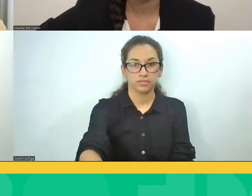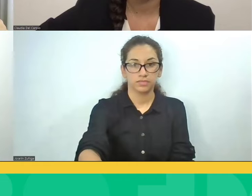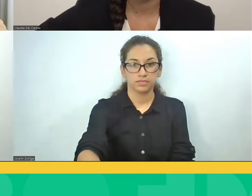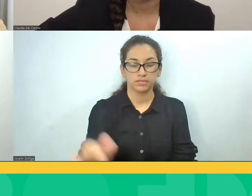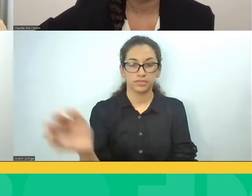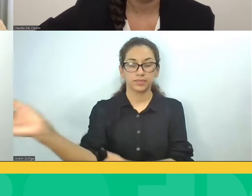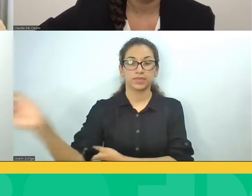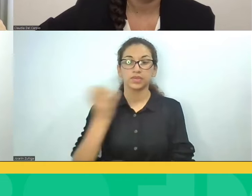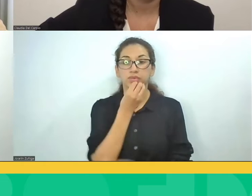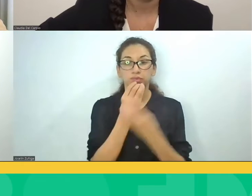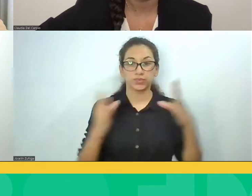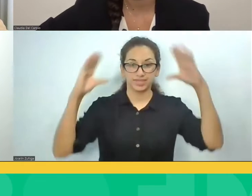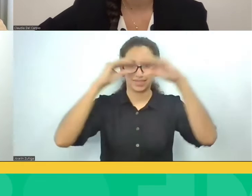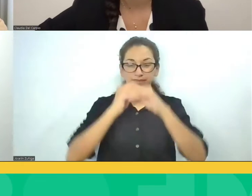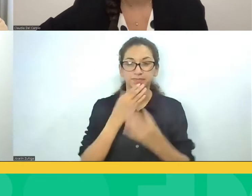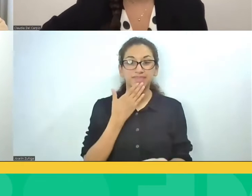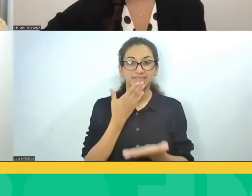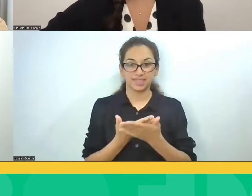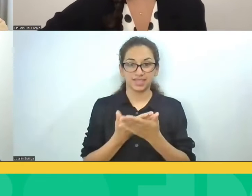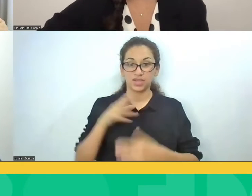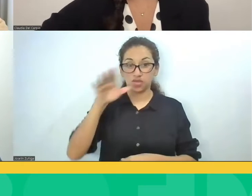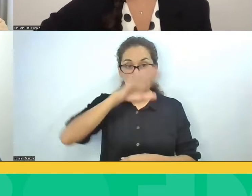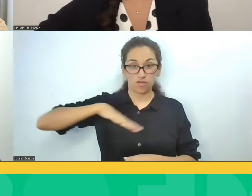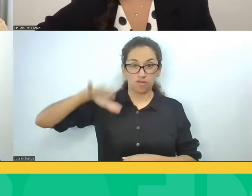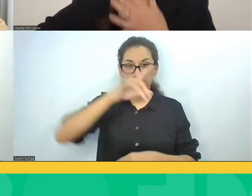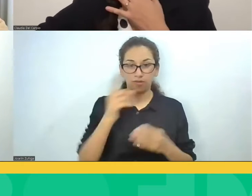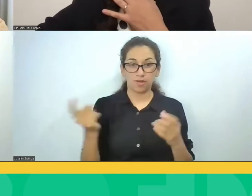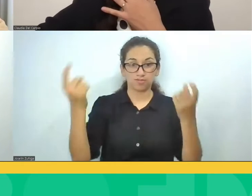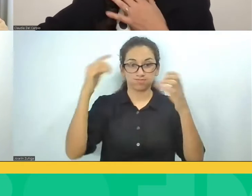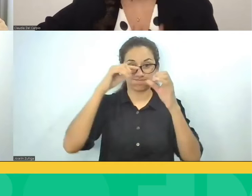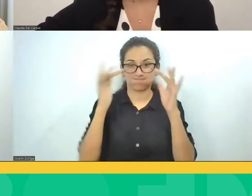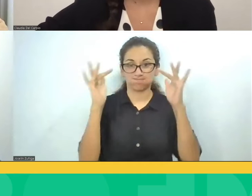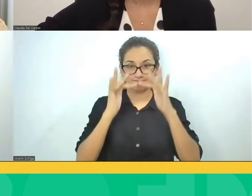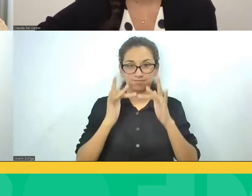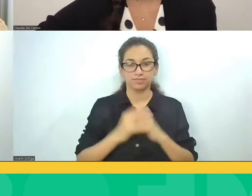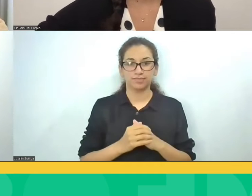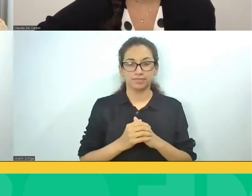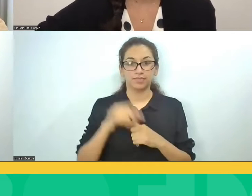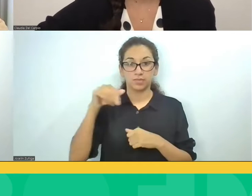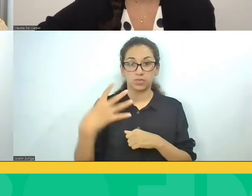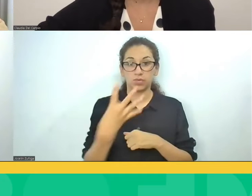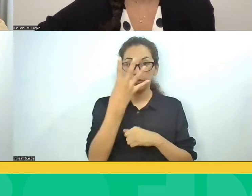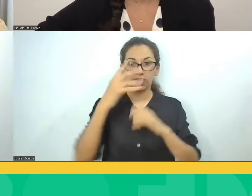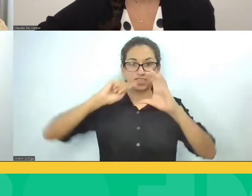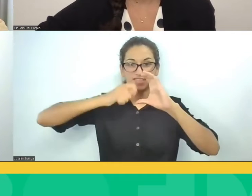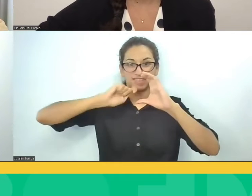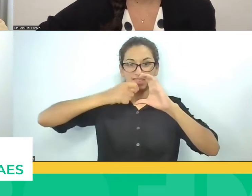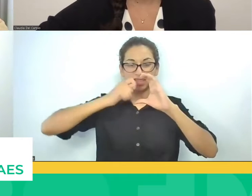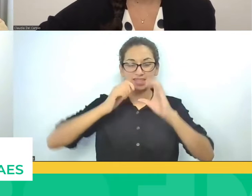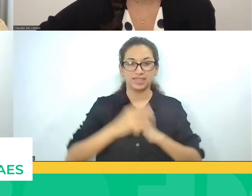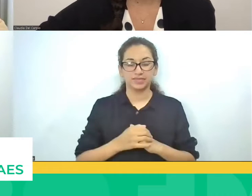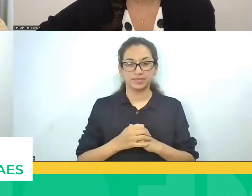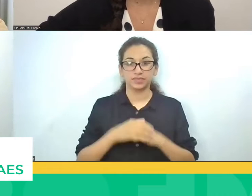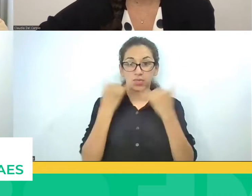Buenas noches, muchas gracias a todos y a todas por conectarse a la cuarta edición de Talleres ESIPUF. El